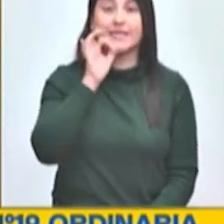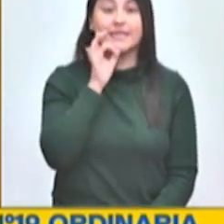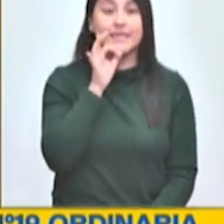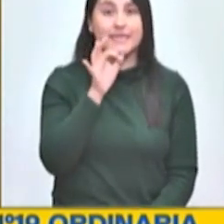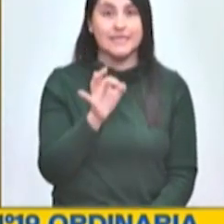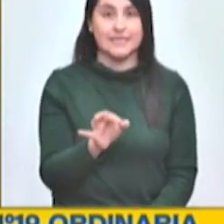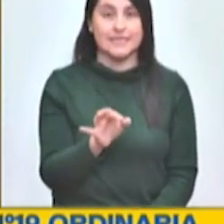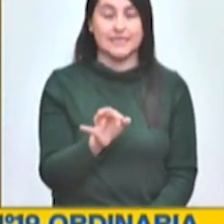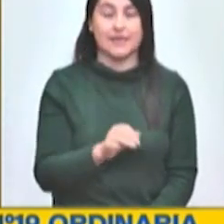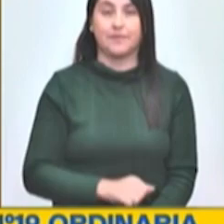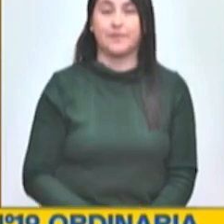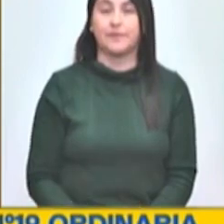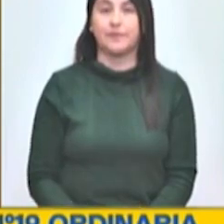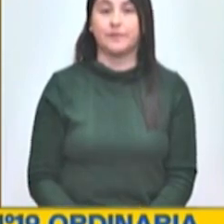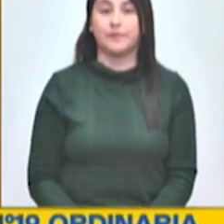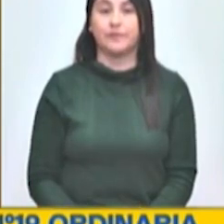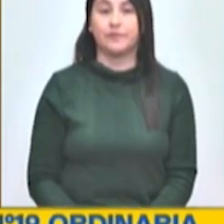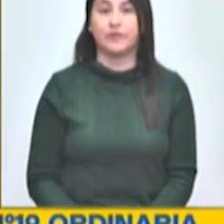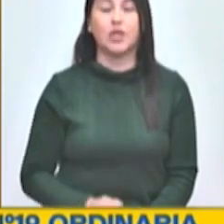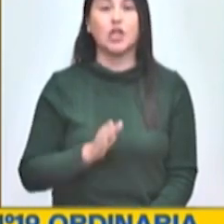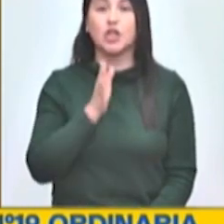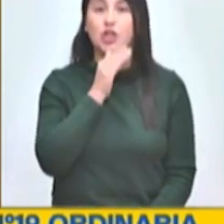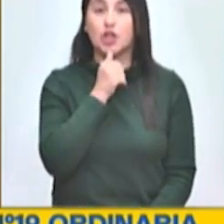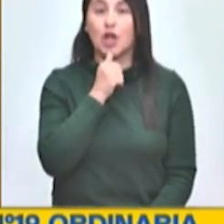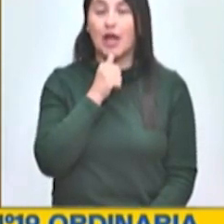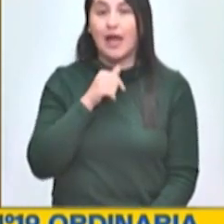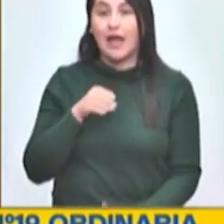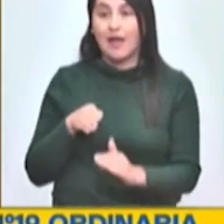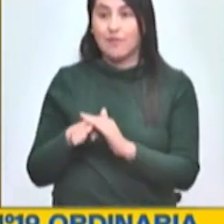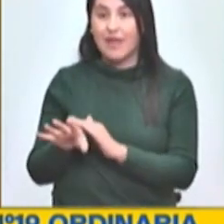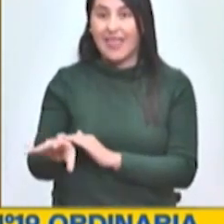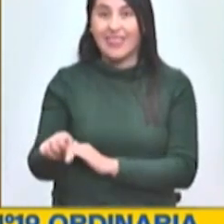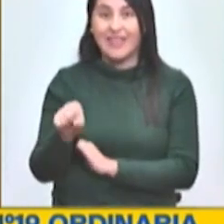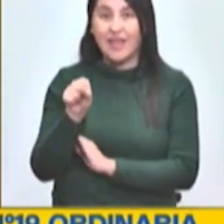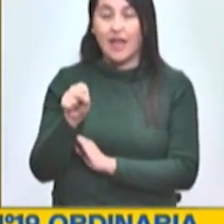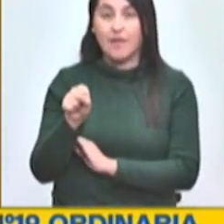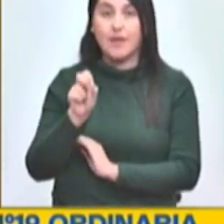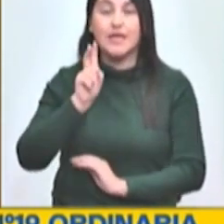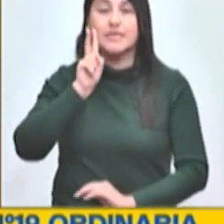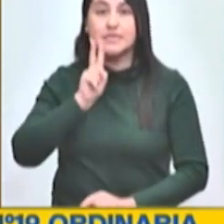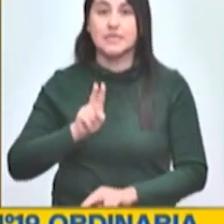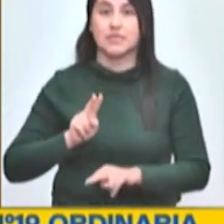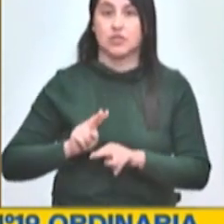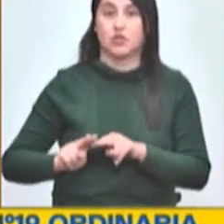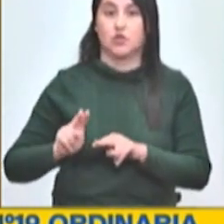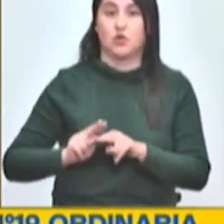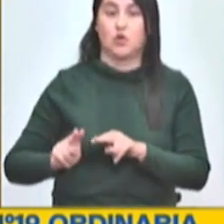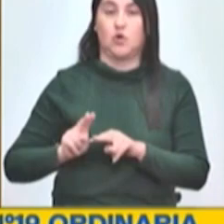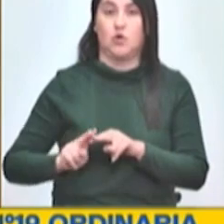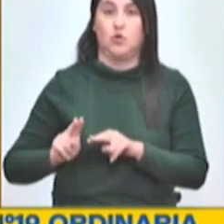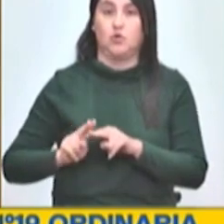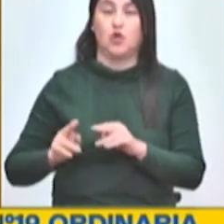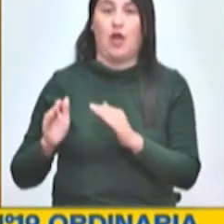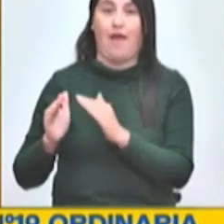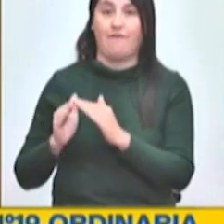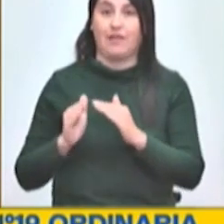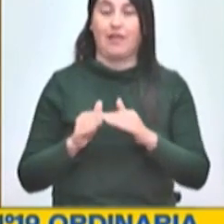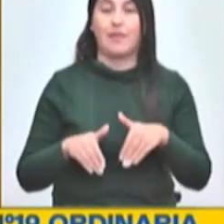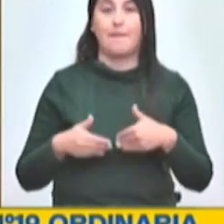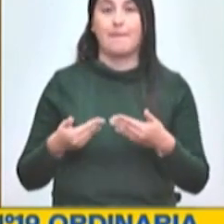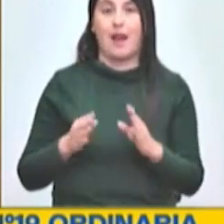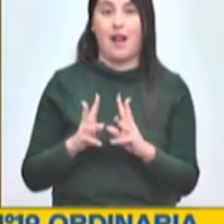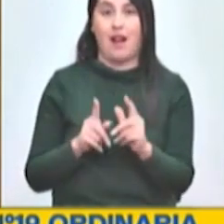textual no habrá desalojos sin solución habitacional para la familia